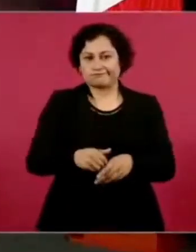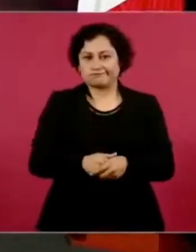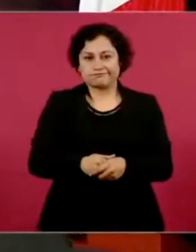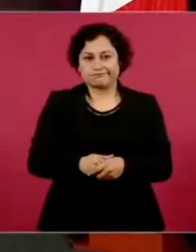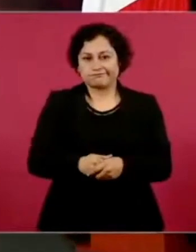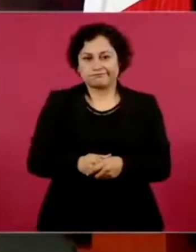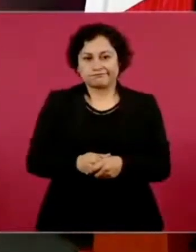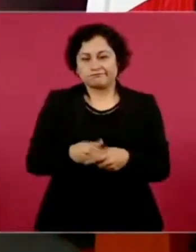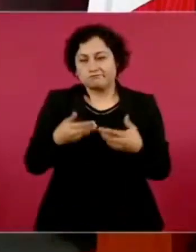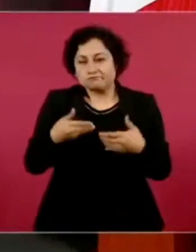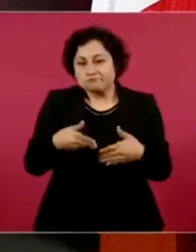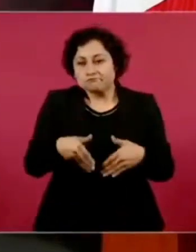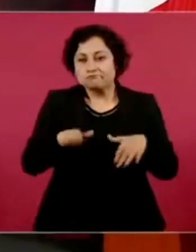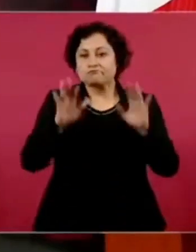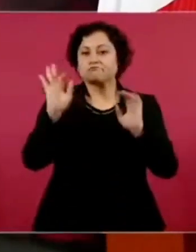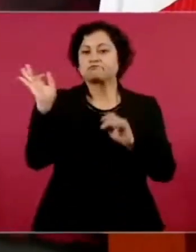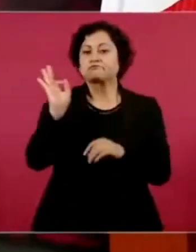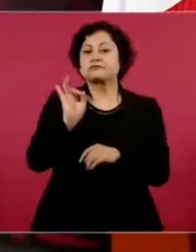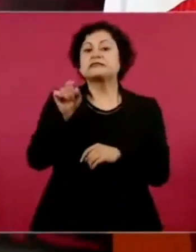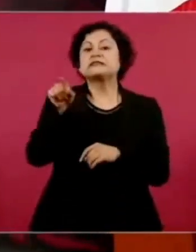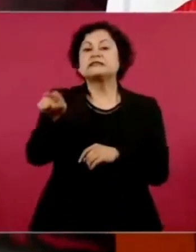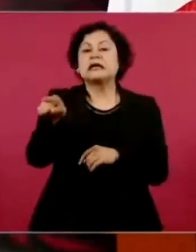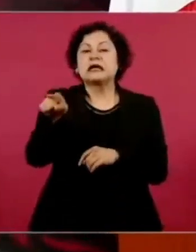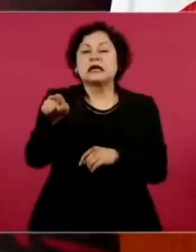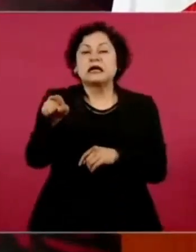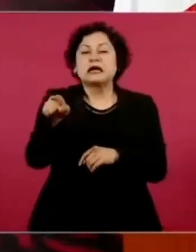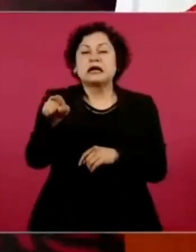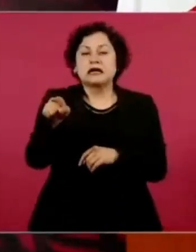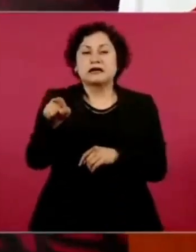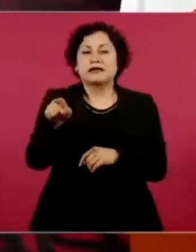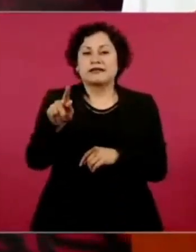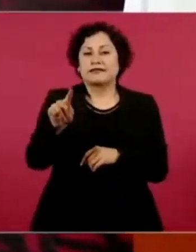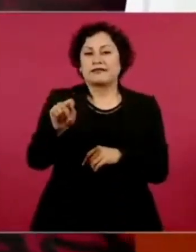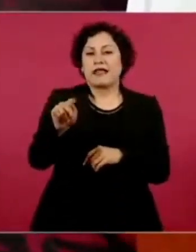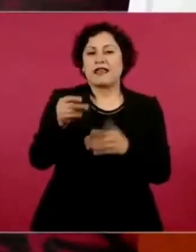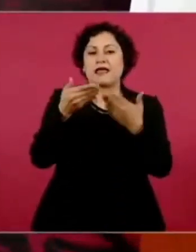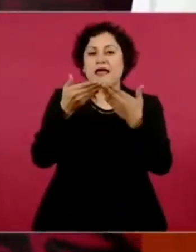Si acaso, en su momento la televisión abierta,